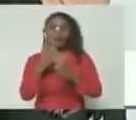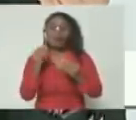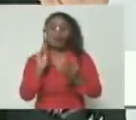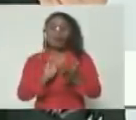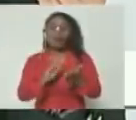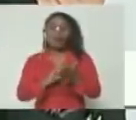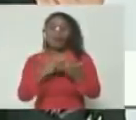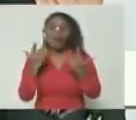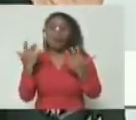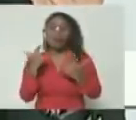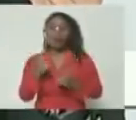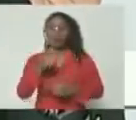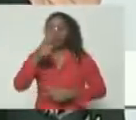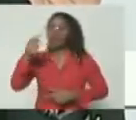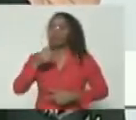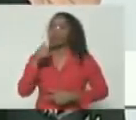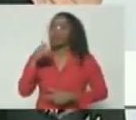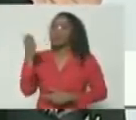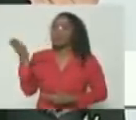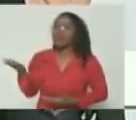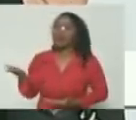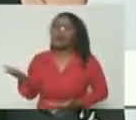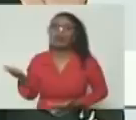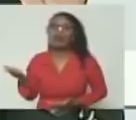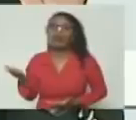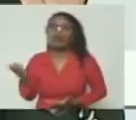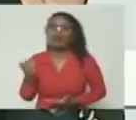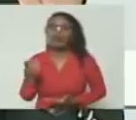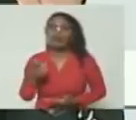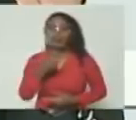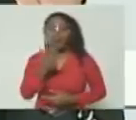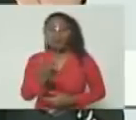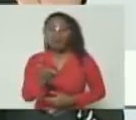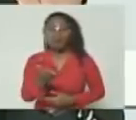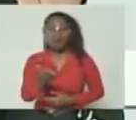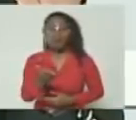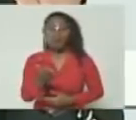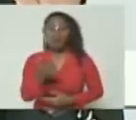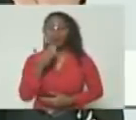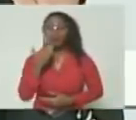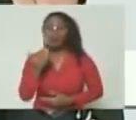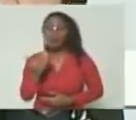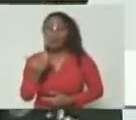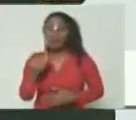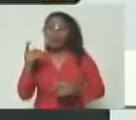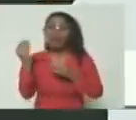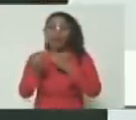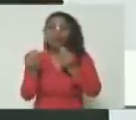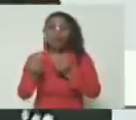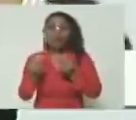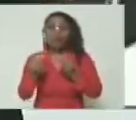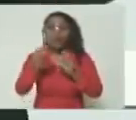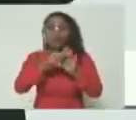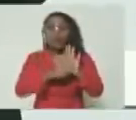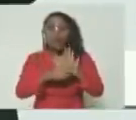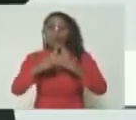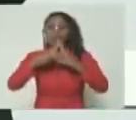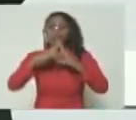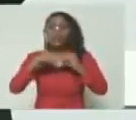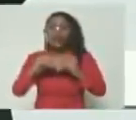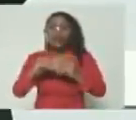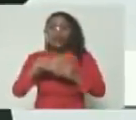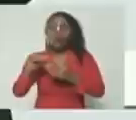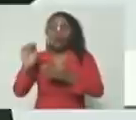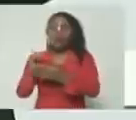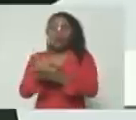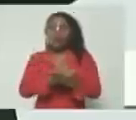en manos de gente que ni se sabe quiénes son. Y no, si usted pidiera un inventario, presidente, de todo lo expropiado